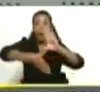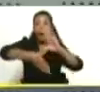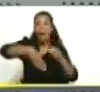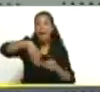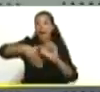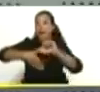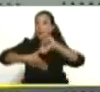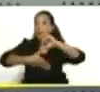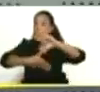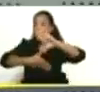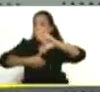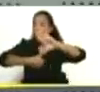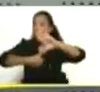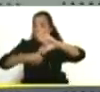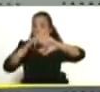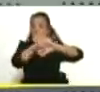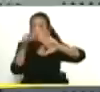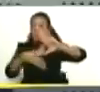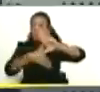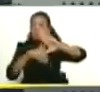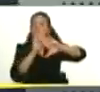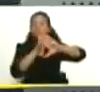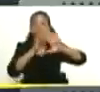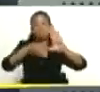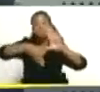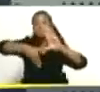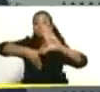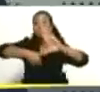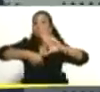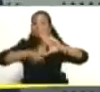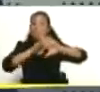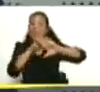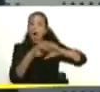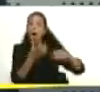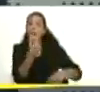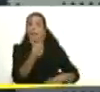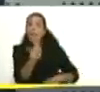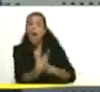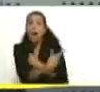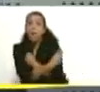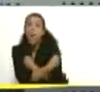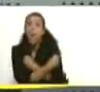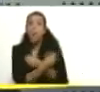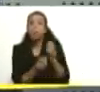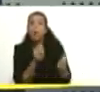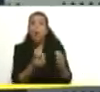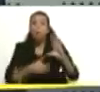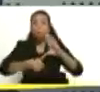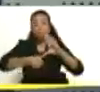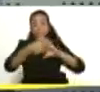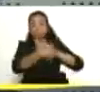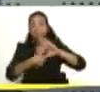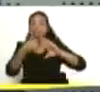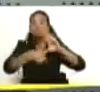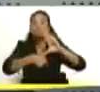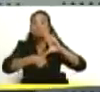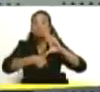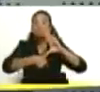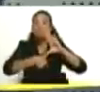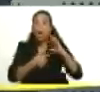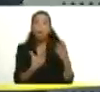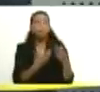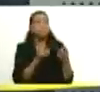llamaban a todas las empresas que producían antivirales, medicamentos y luego que